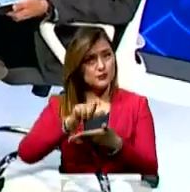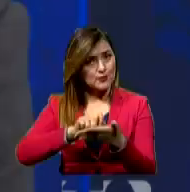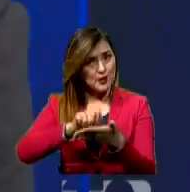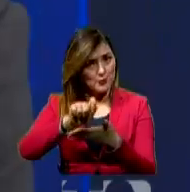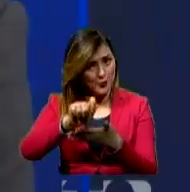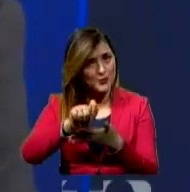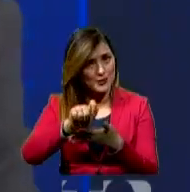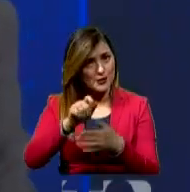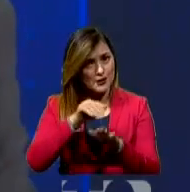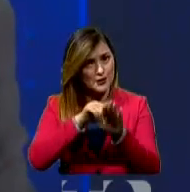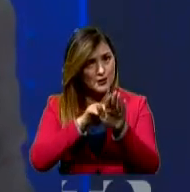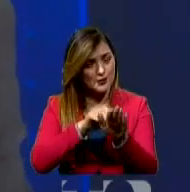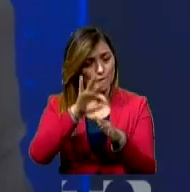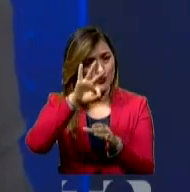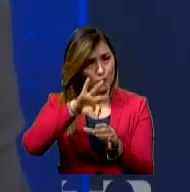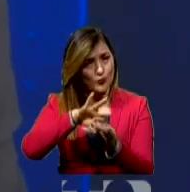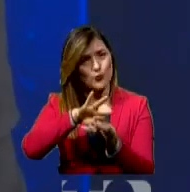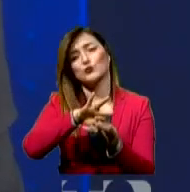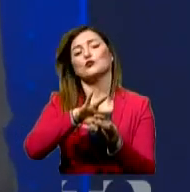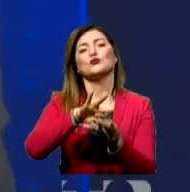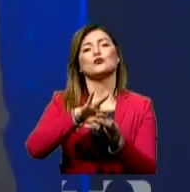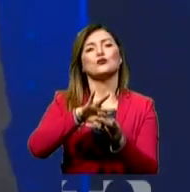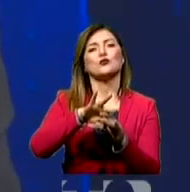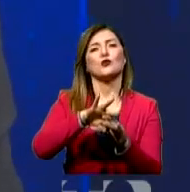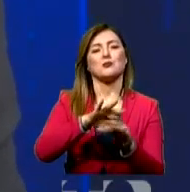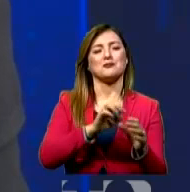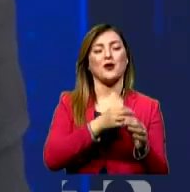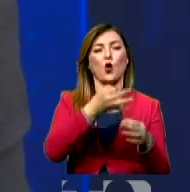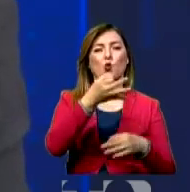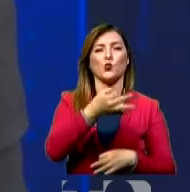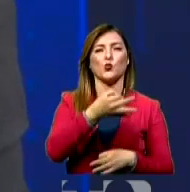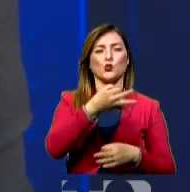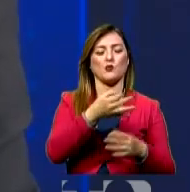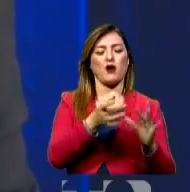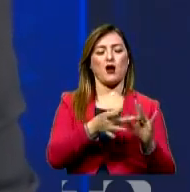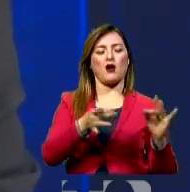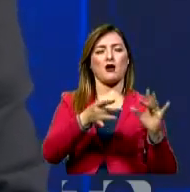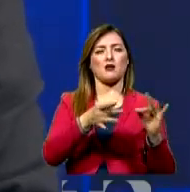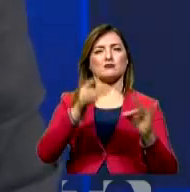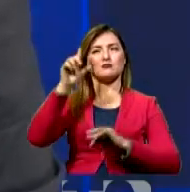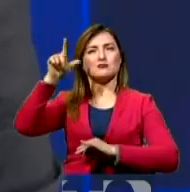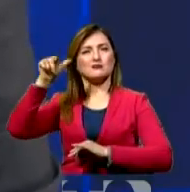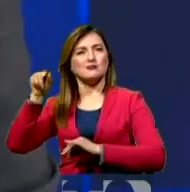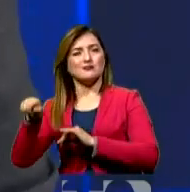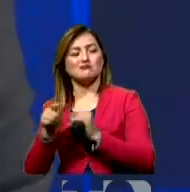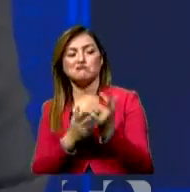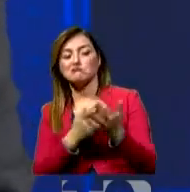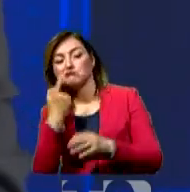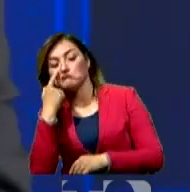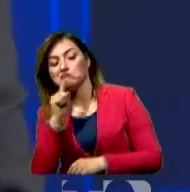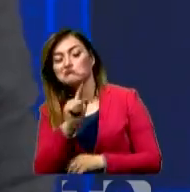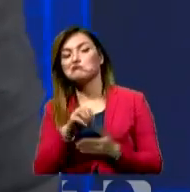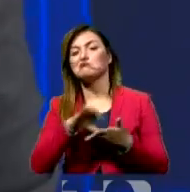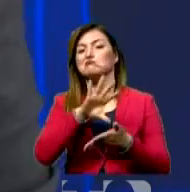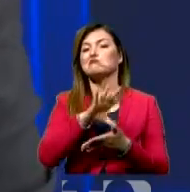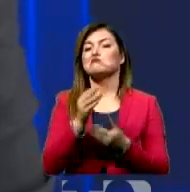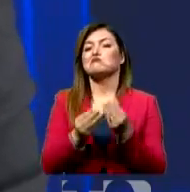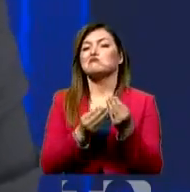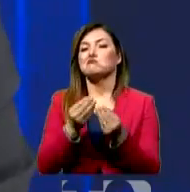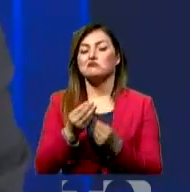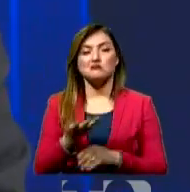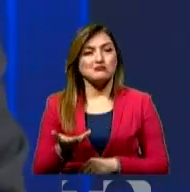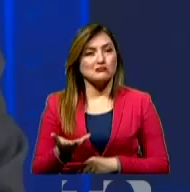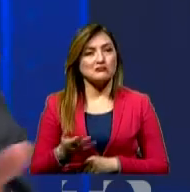veto, no que insista en su texto original. ¿Para eso está haciendo algo el gobierno o está esperando nomás a ver qué sale mañana en la Asamblea,